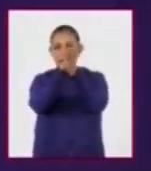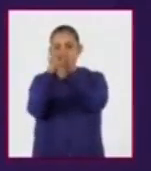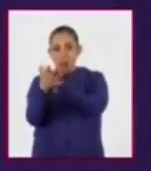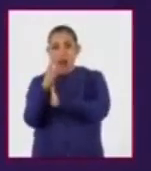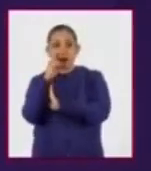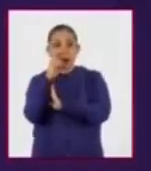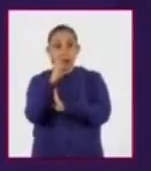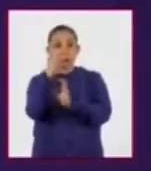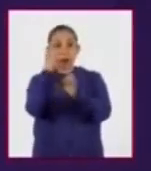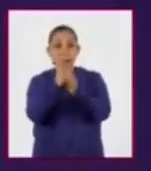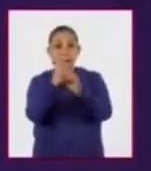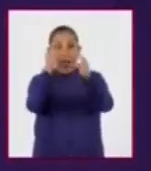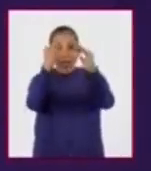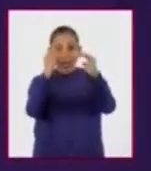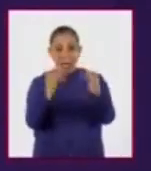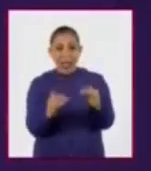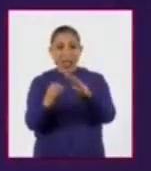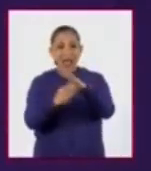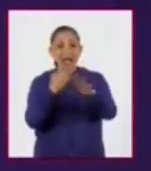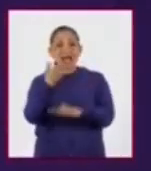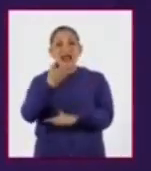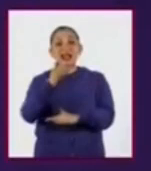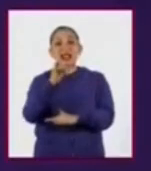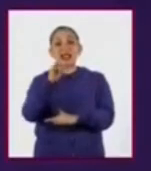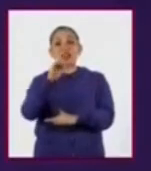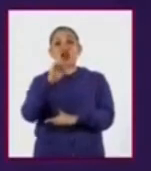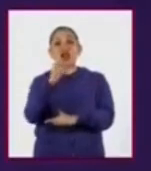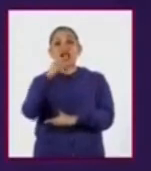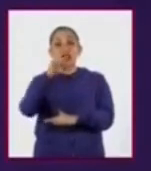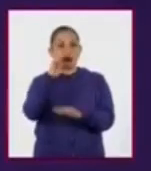Observen el primer espectro del elemento hidrógeno.